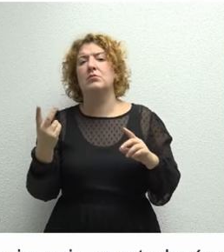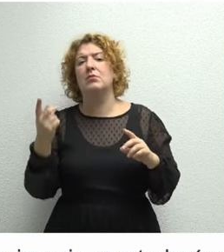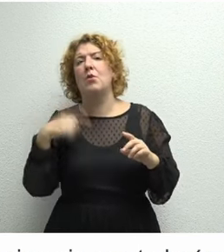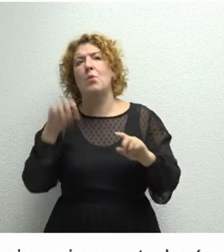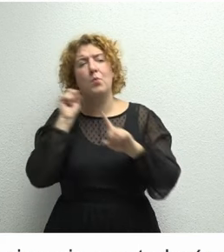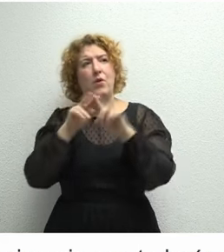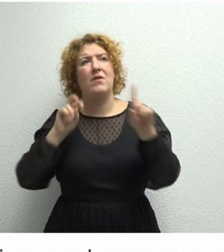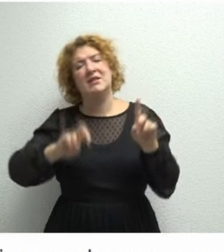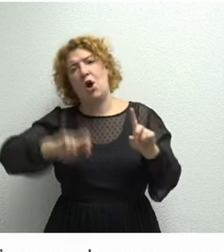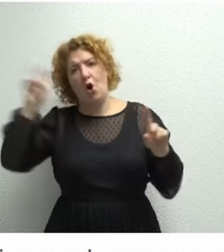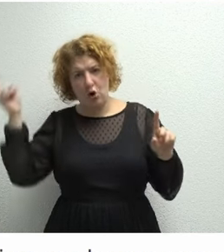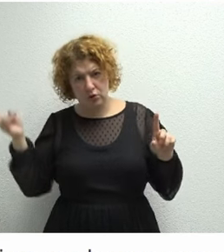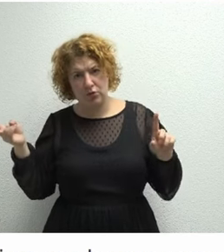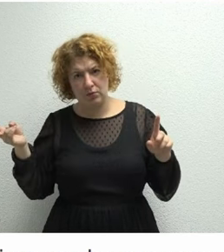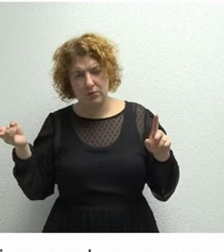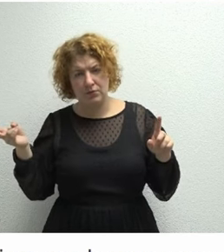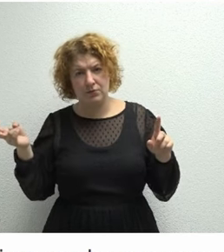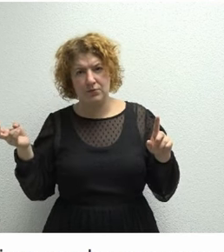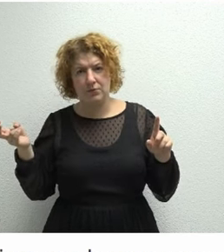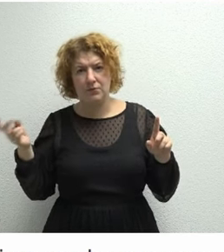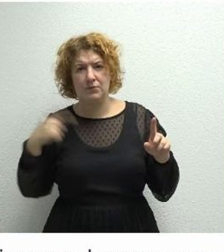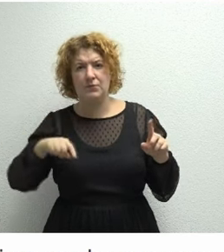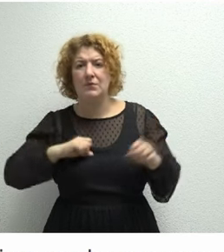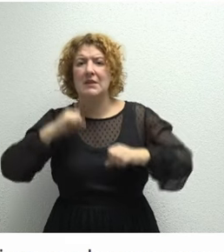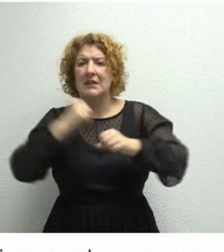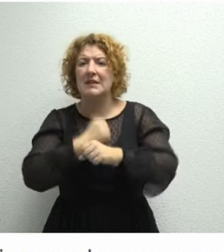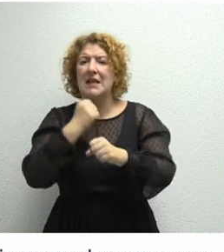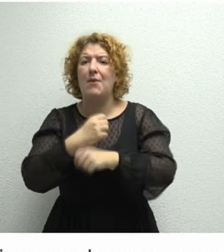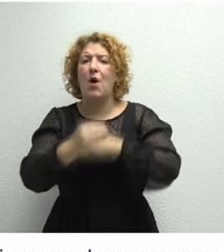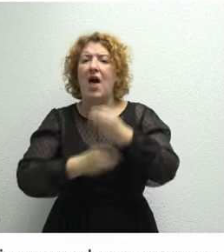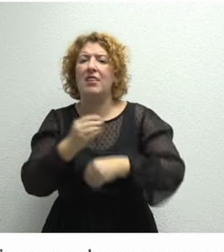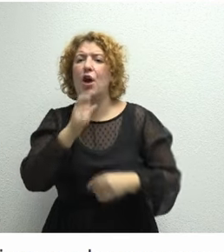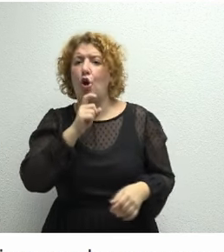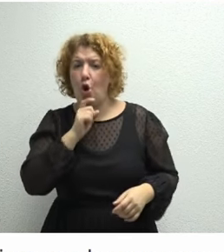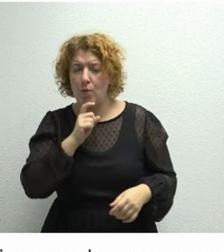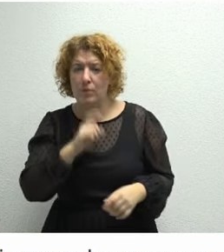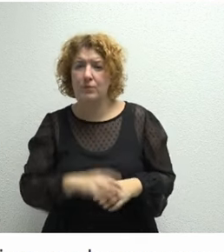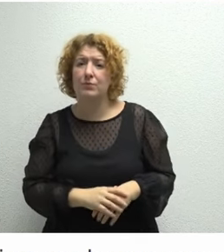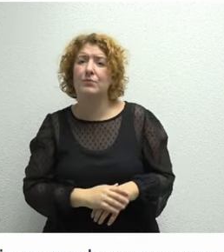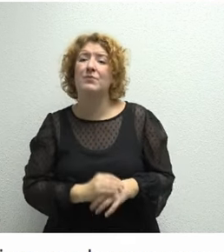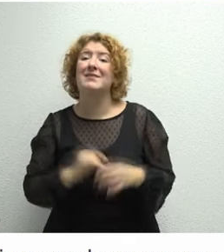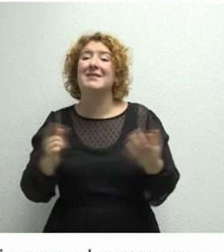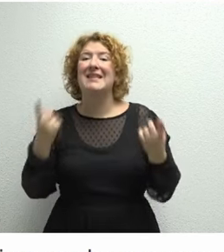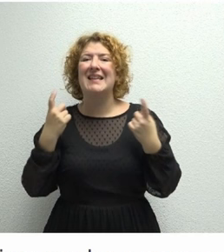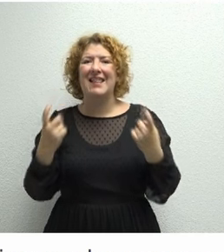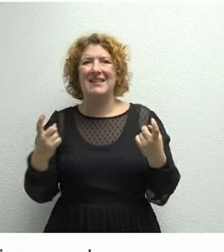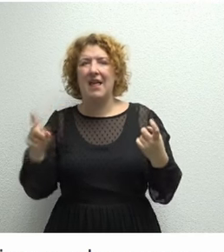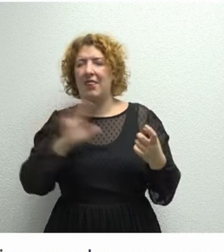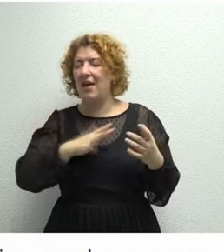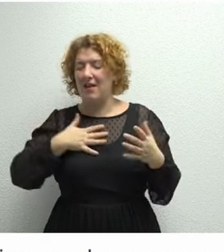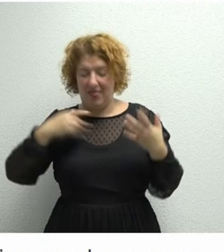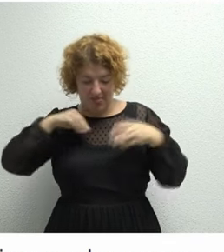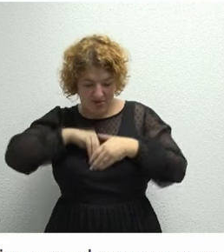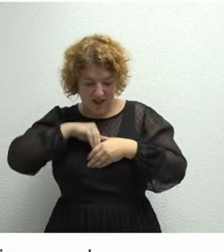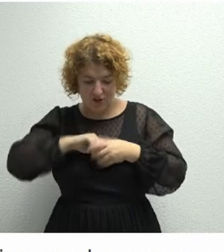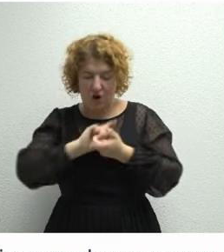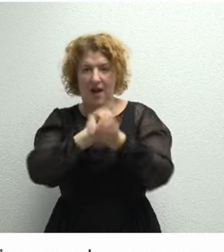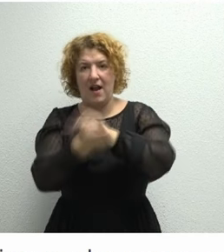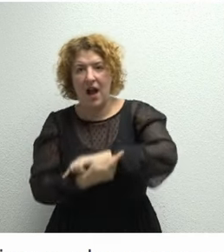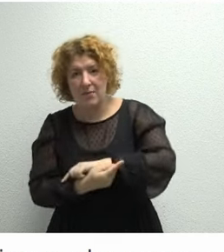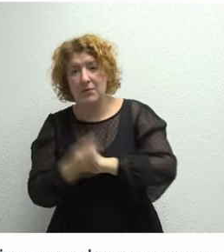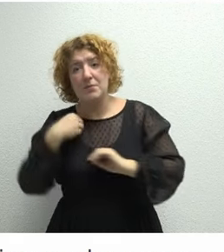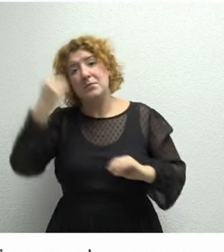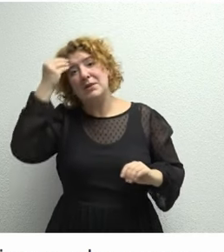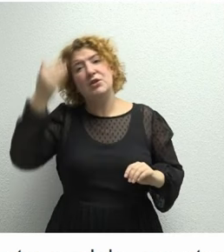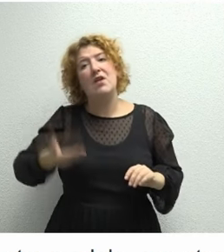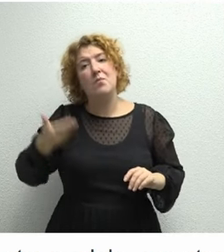mirada no con otra forma de ver el trabajo que que se está haciendo no Entonces está esa necesidad de ese cambio interior no que es muy importante Yo creo que